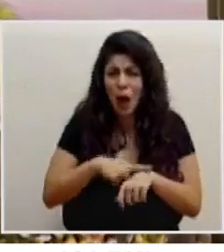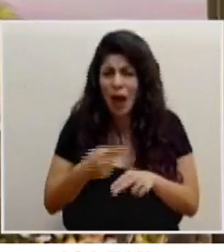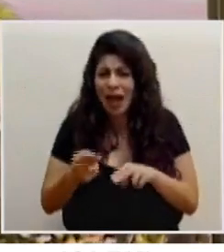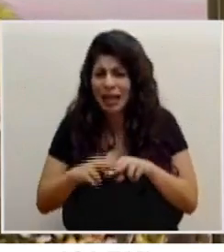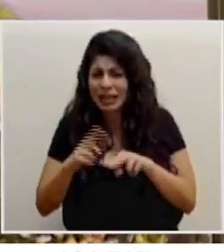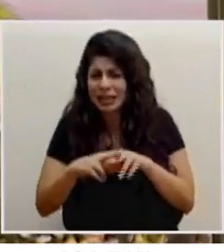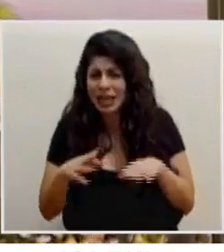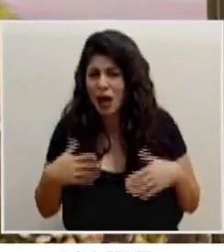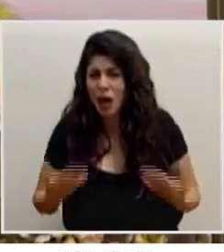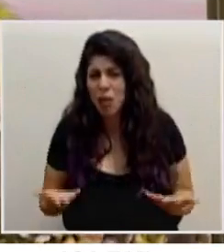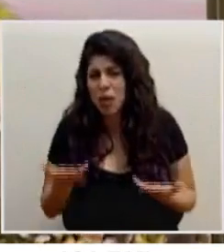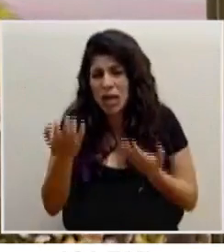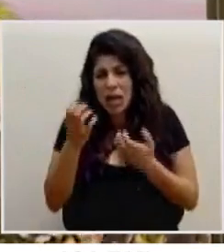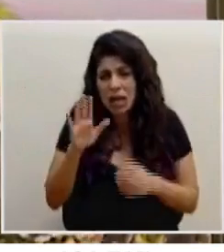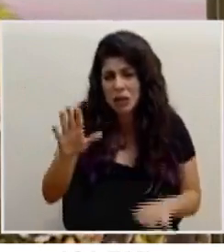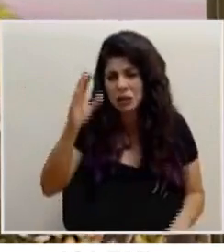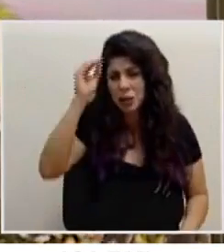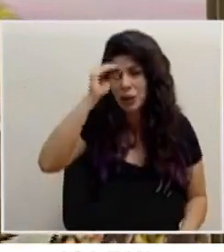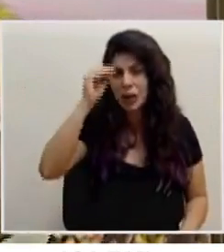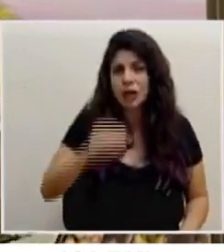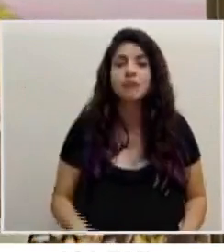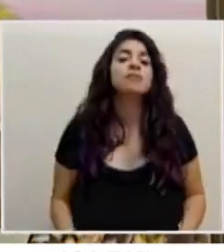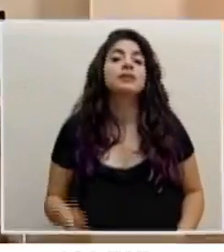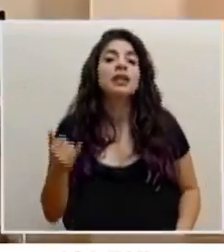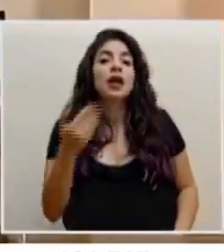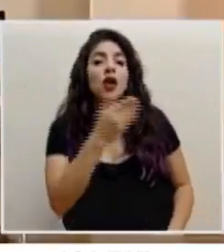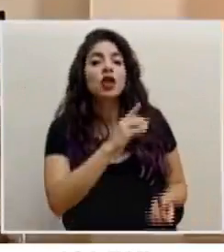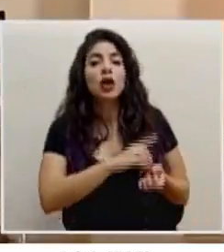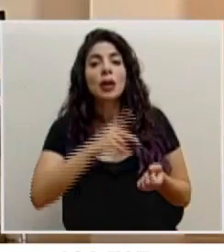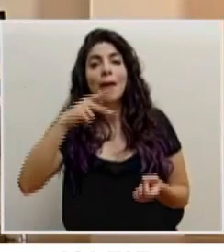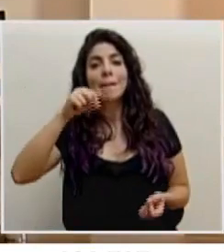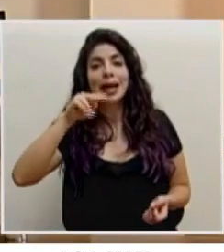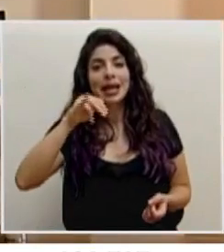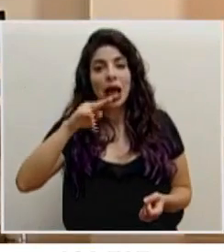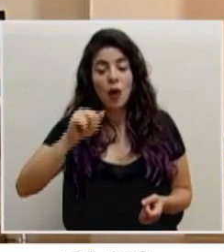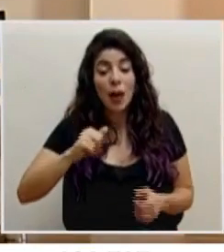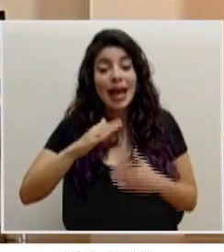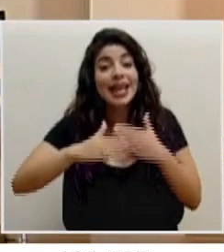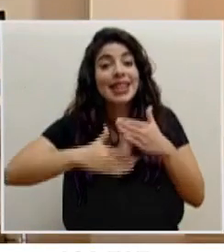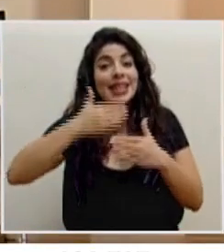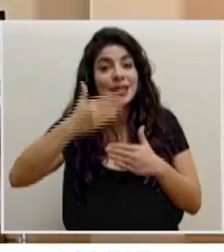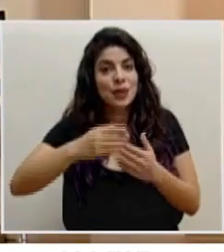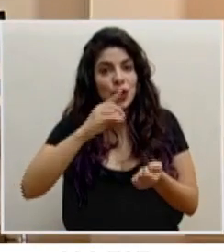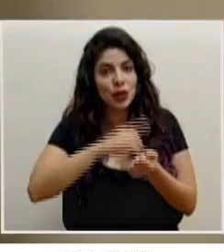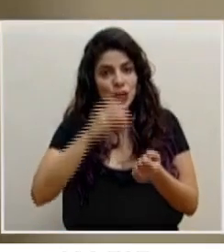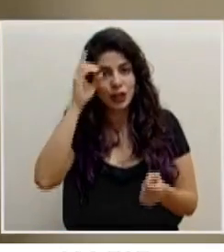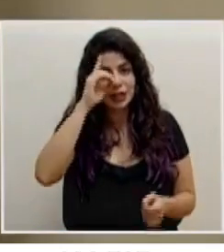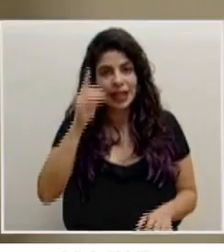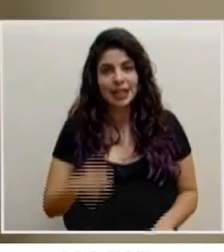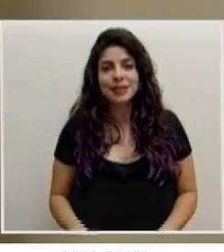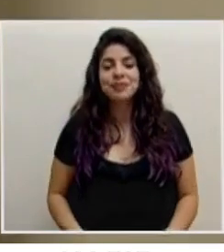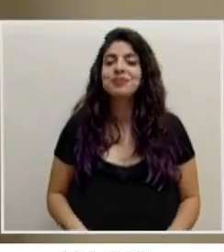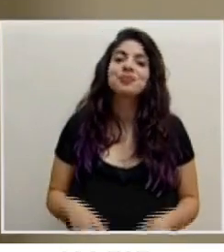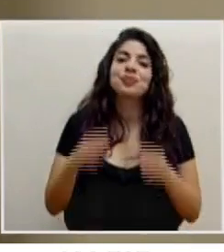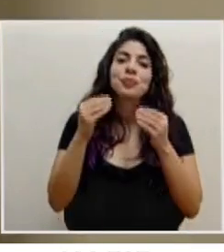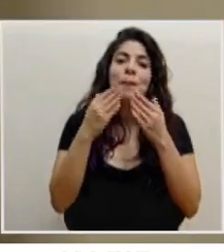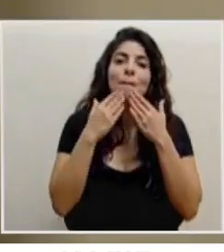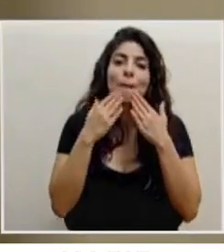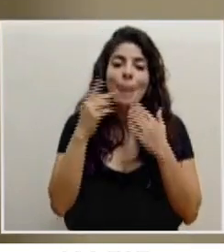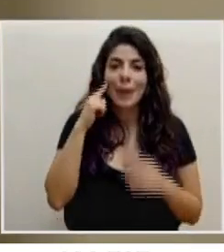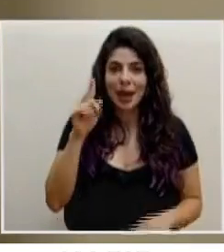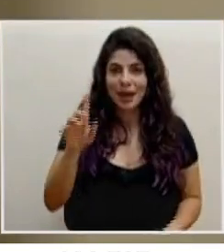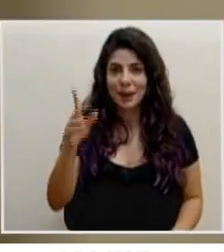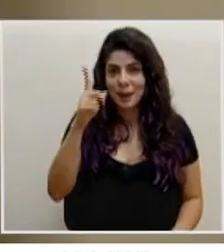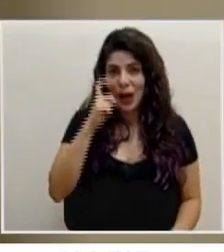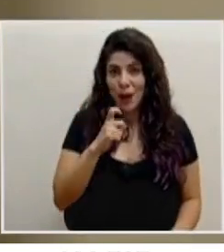saber una posición suya. Escuchamos a la doctora Paniagua y posteriormente al doctor Salas. Muchas gracias por su